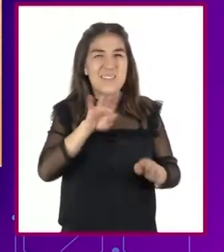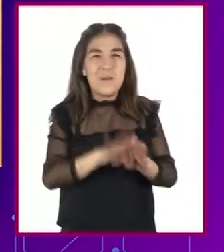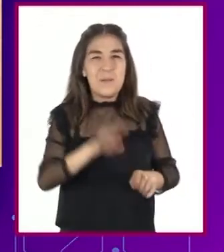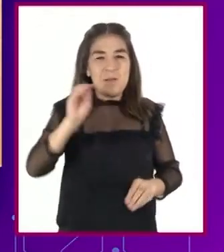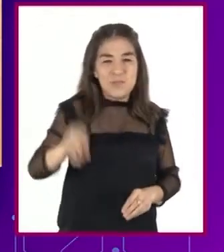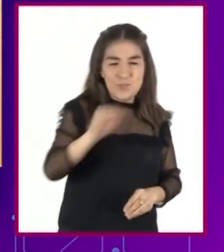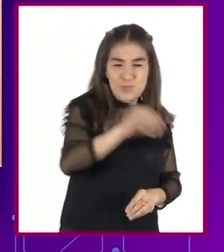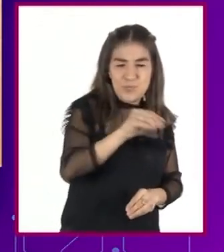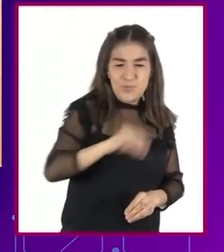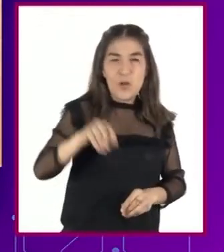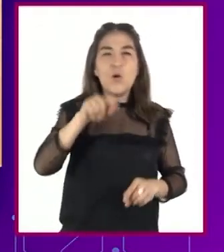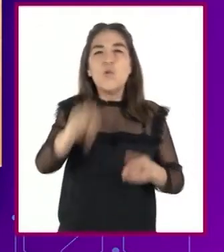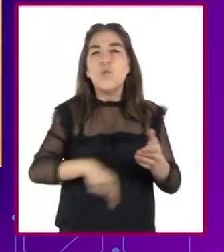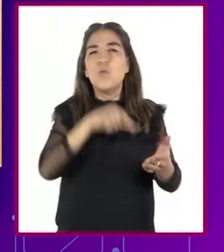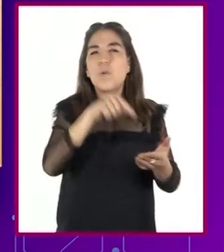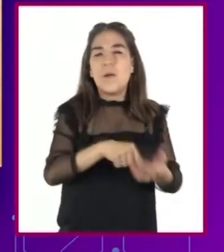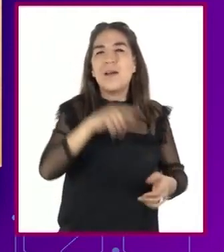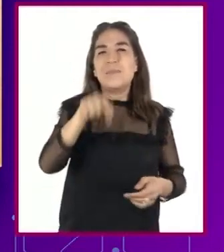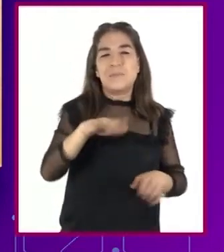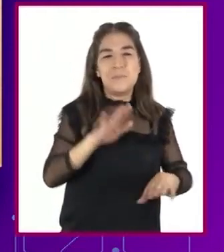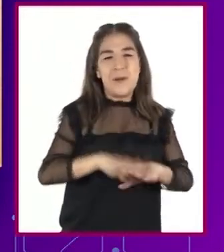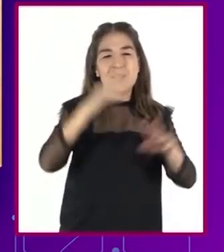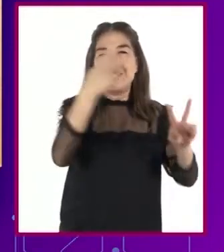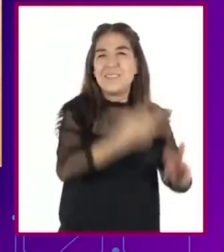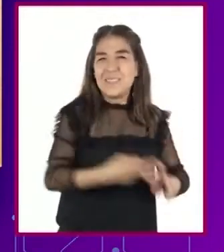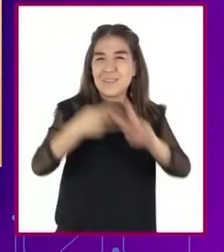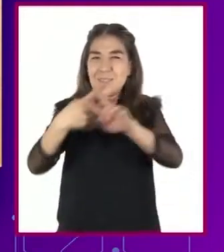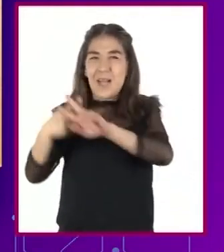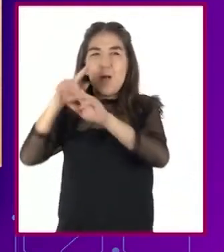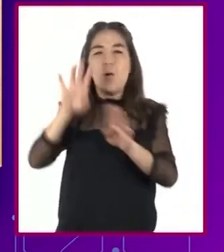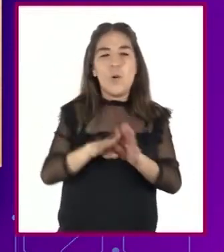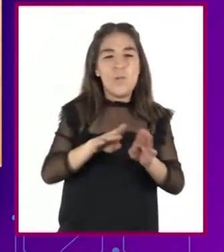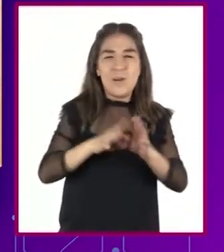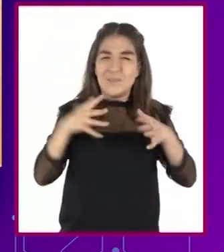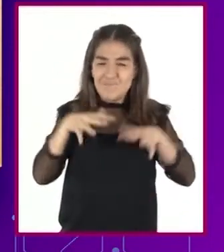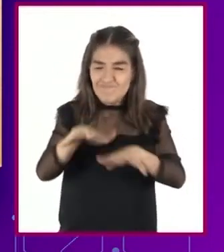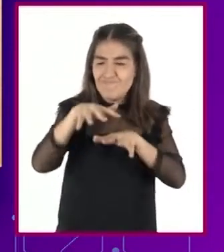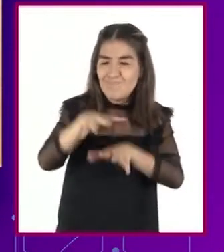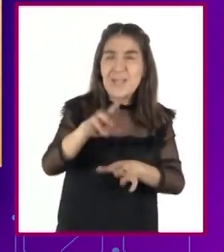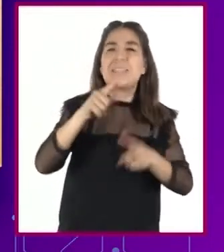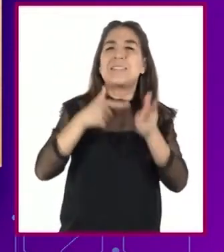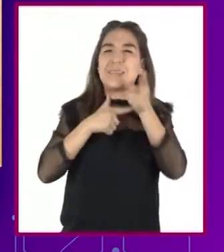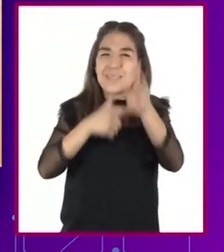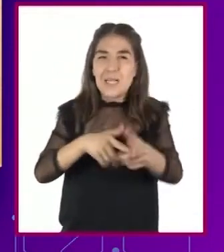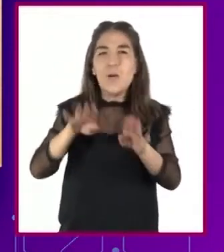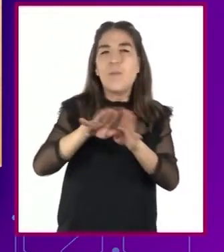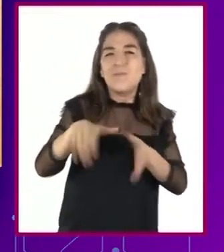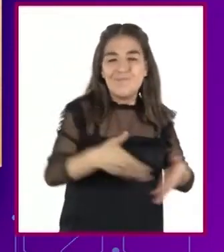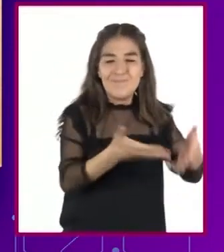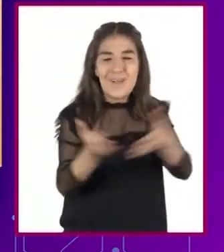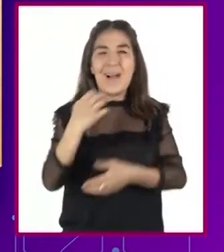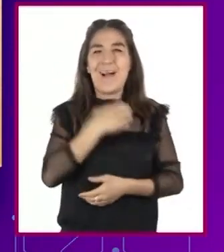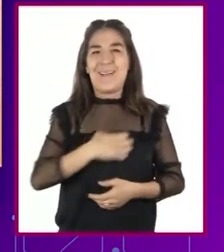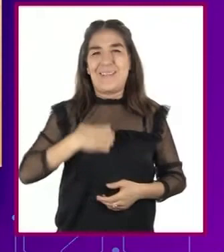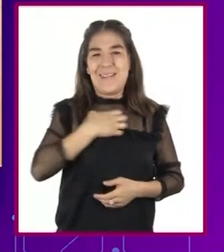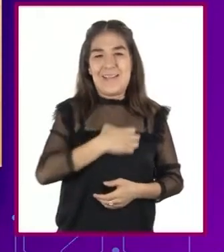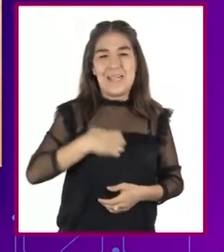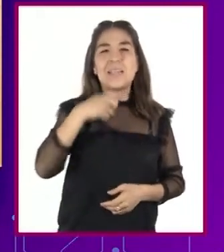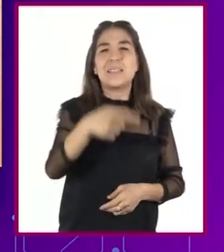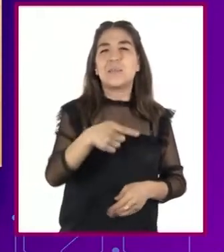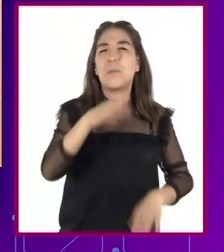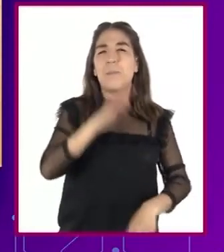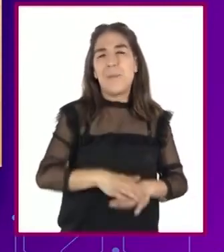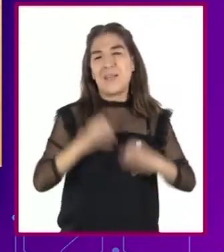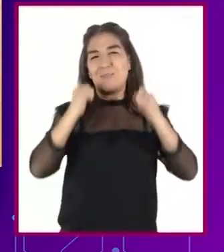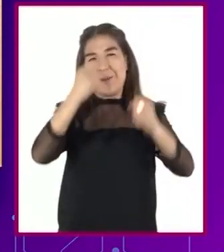los grandiosos espacios celestes, transitad, hermanos, por vuestro camino alegremente, como el héroe